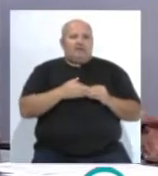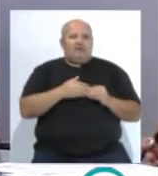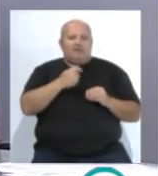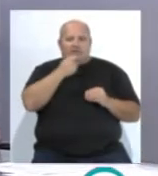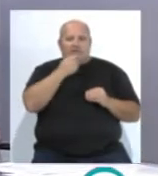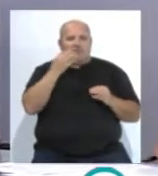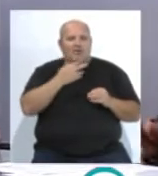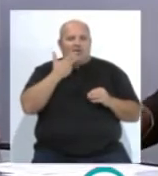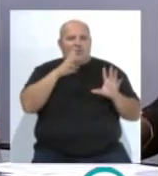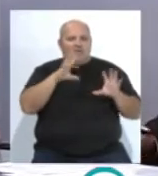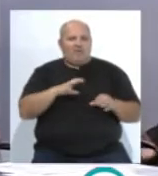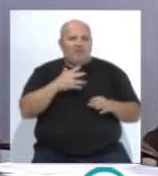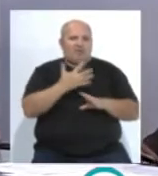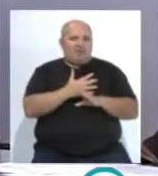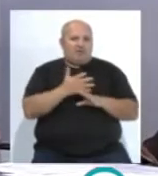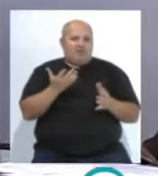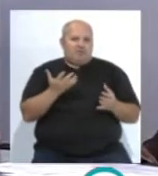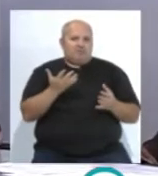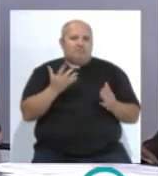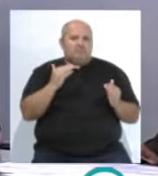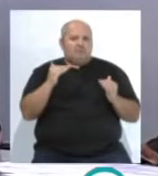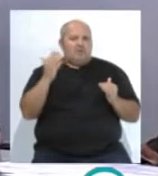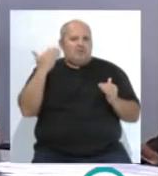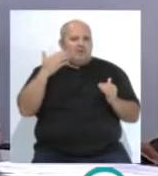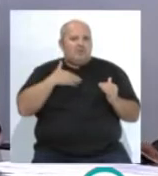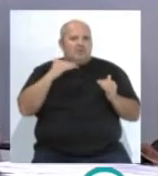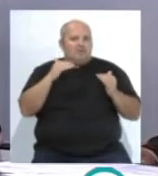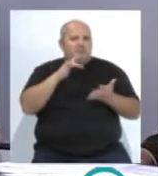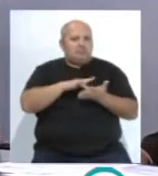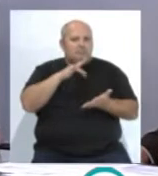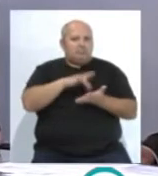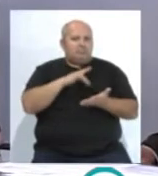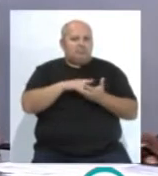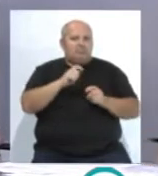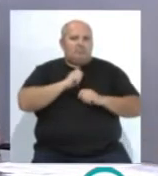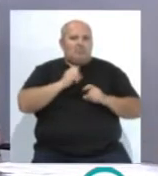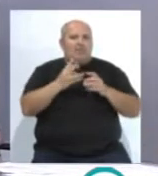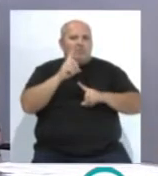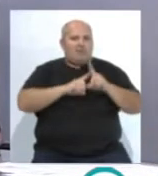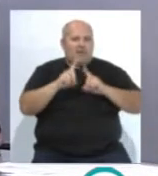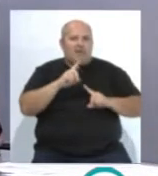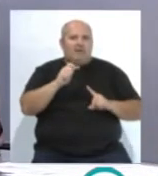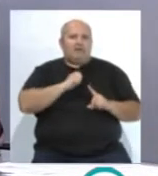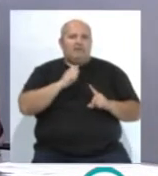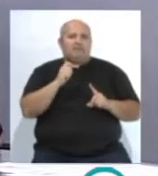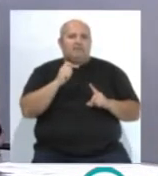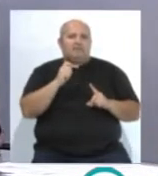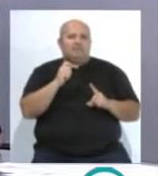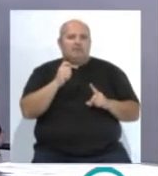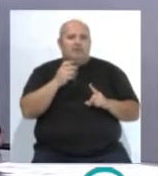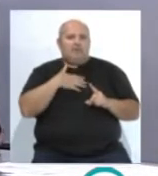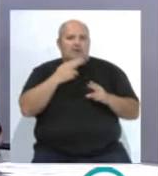de conocer a los futbolistas y saben que temporada tras temporada son jugadores que te van a crear problemas, que te van a echar el público